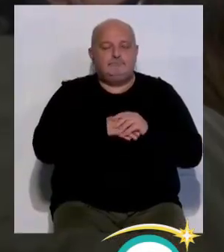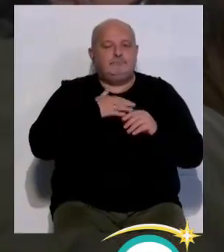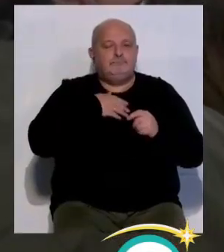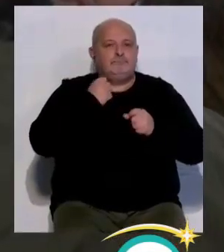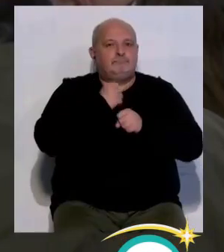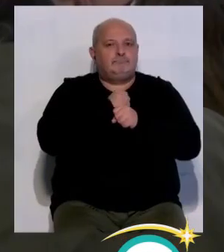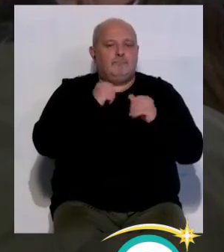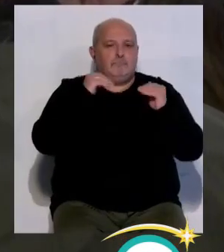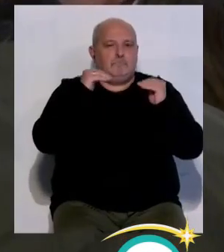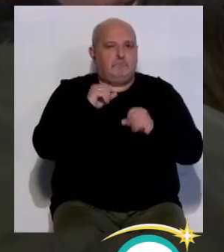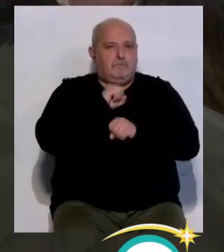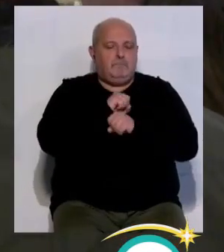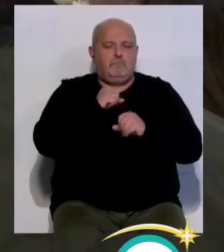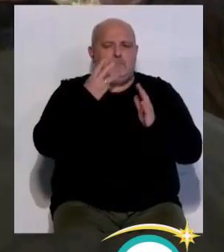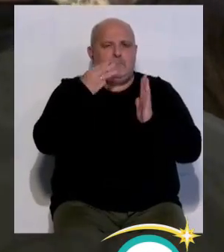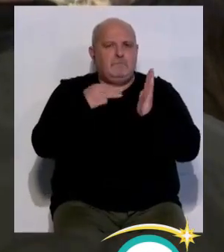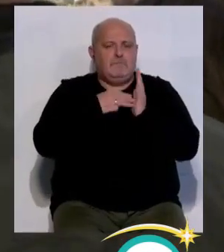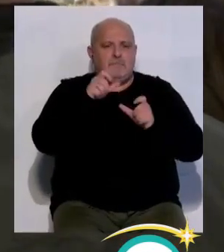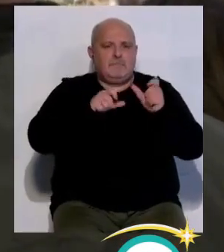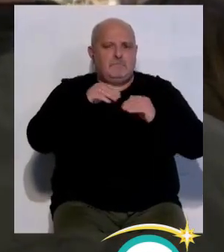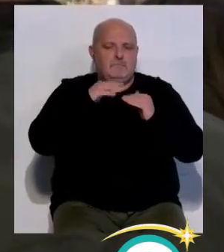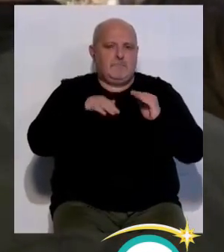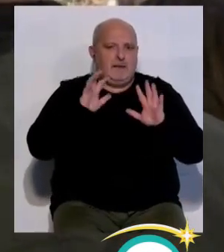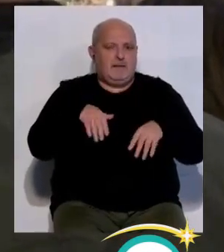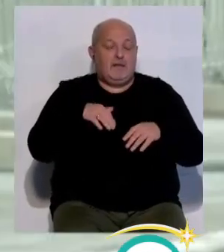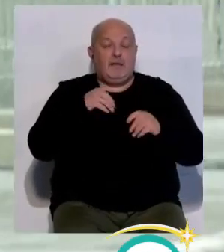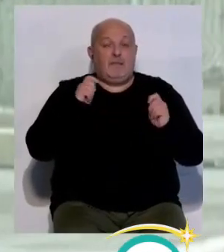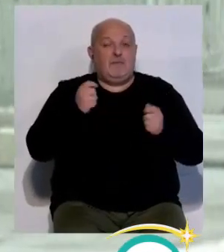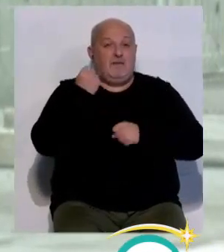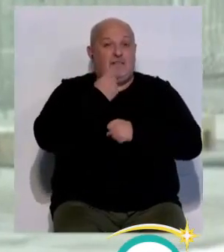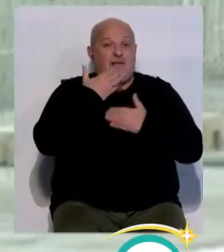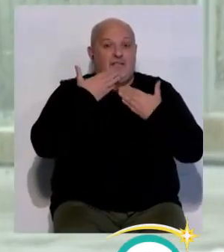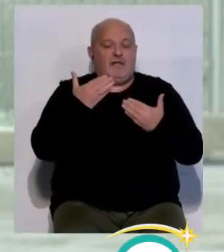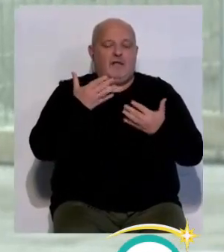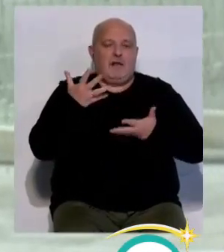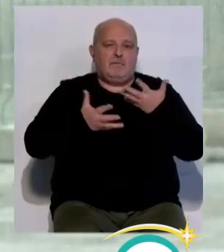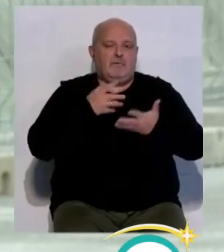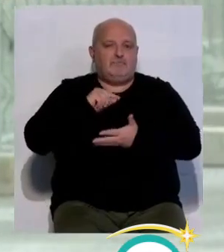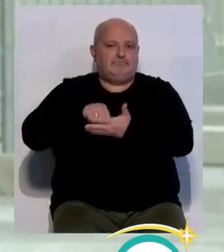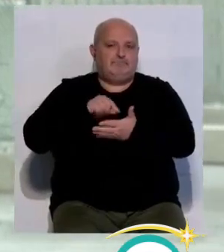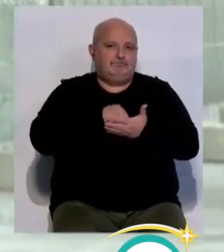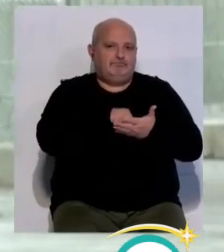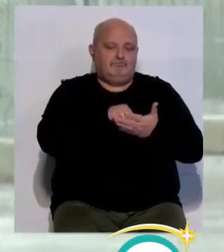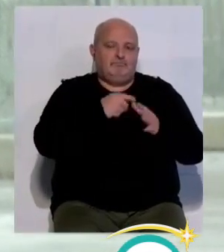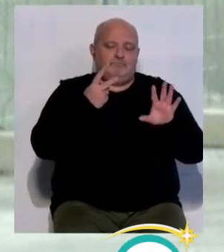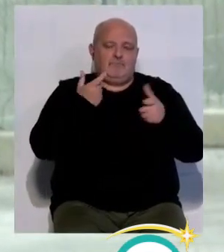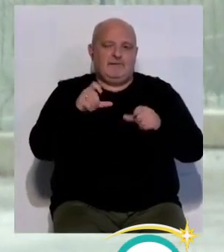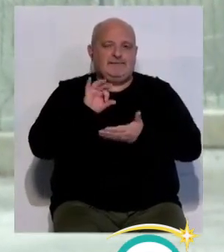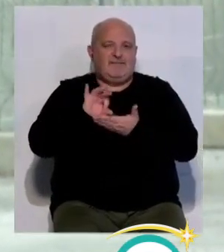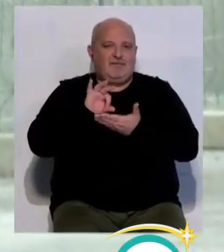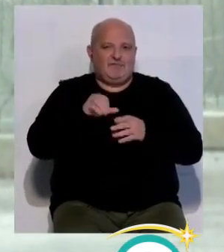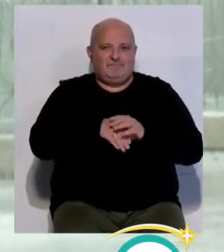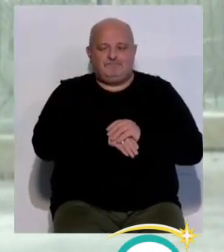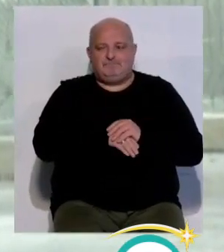El desempleo baja en más de 3.000 personas en Cádiz. La campaña navideña animó las contrataciones al sector servicios.